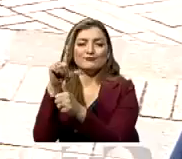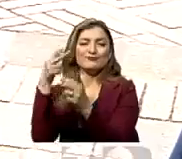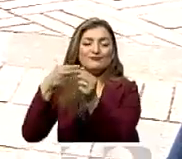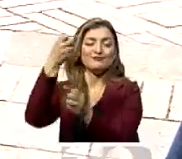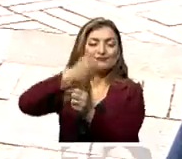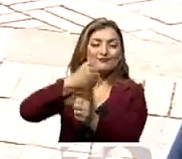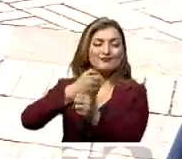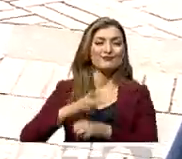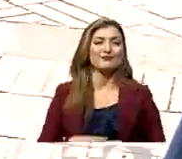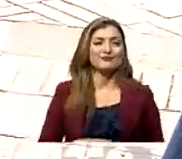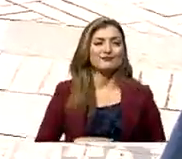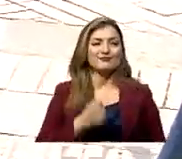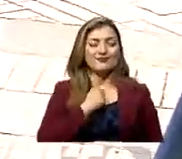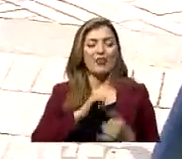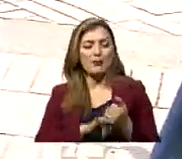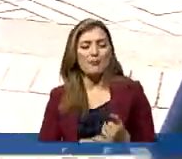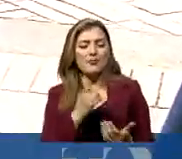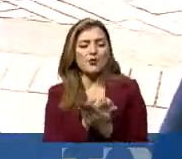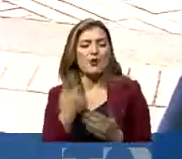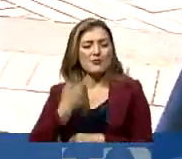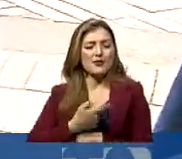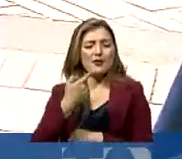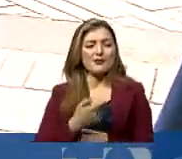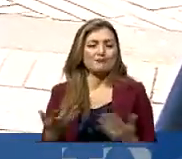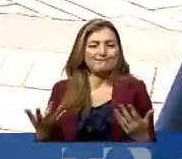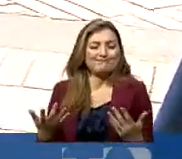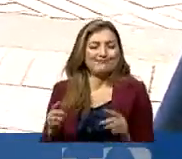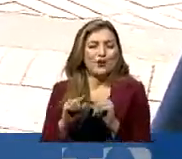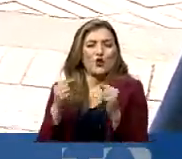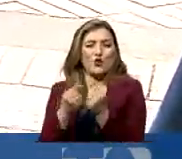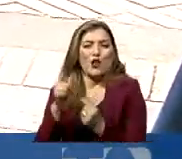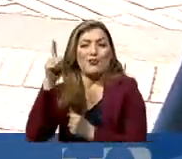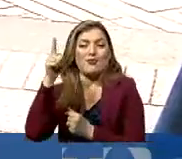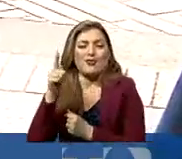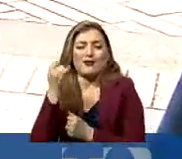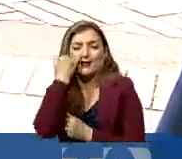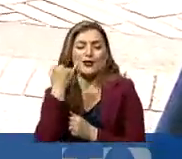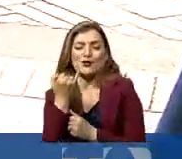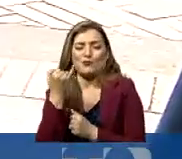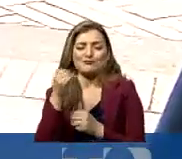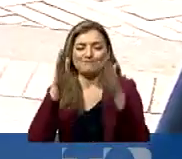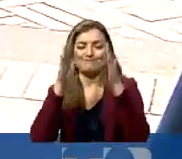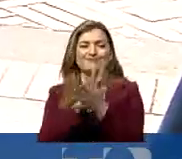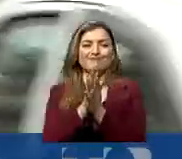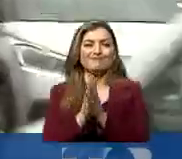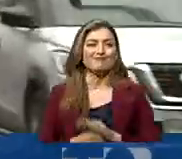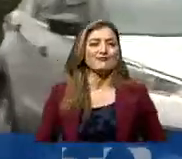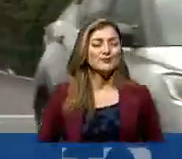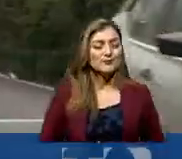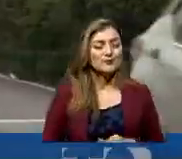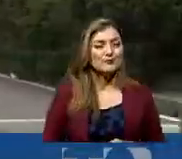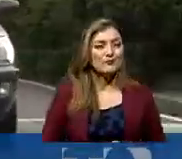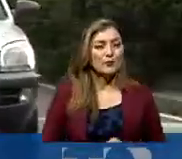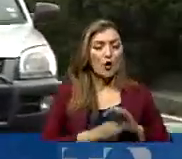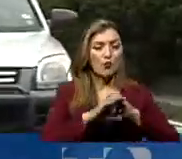que nosotros vivimos de estos días día trabajamos pero en esto no lo ha tomado las cuentas los máximos dirigentes el